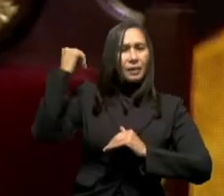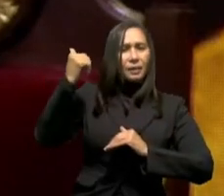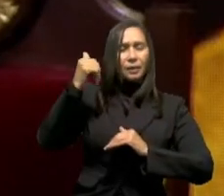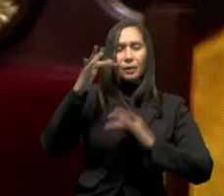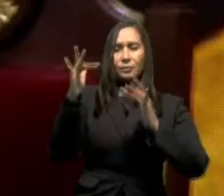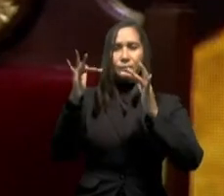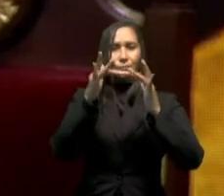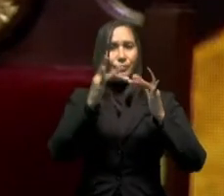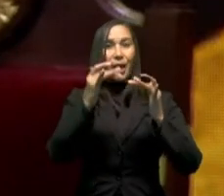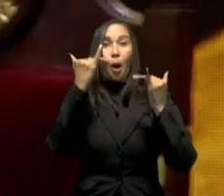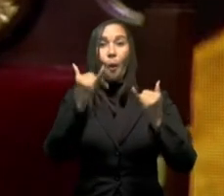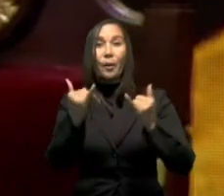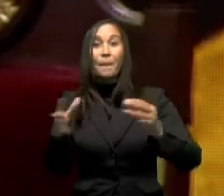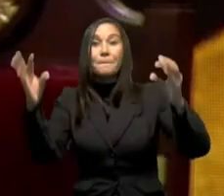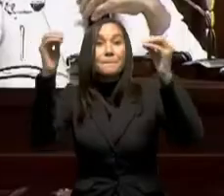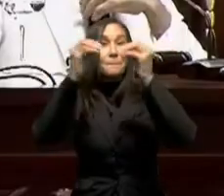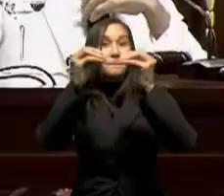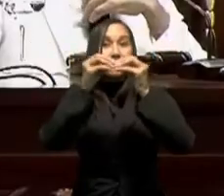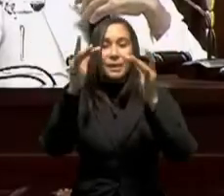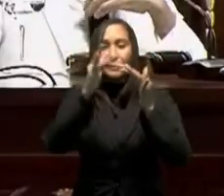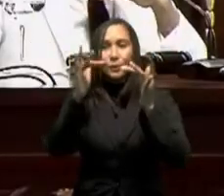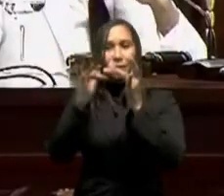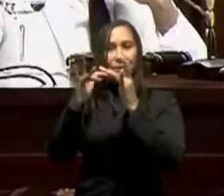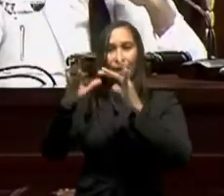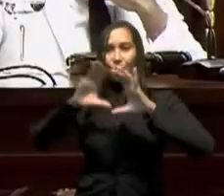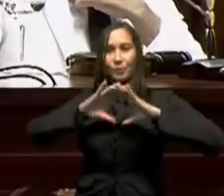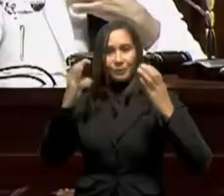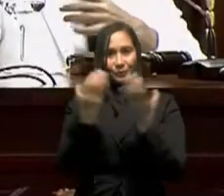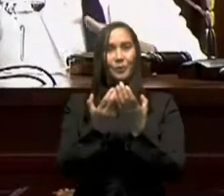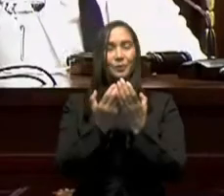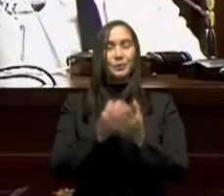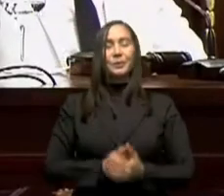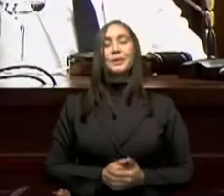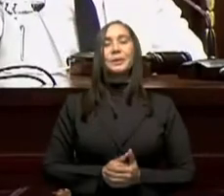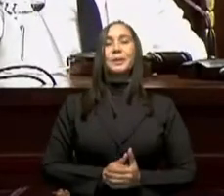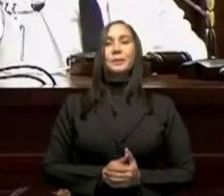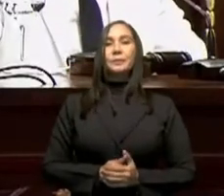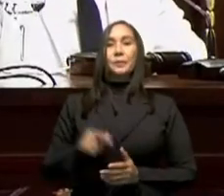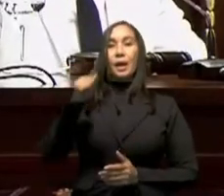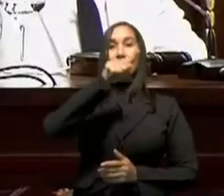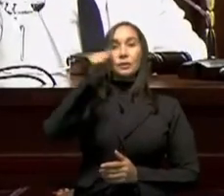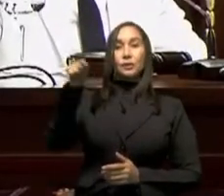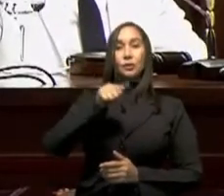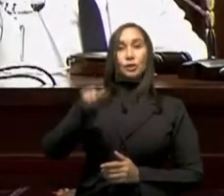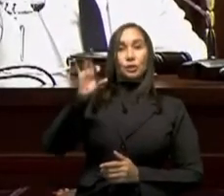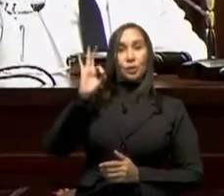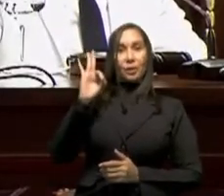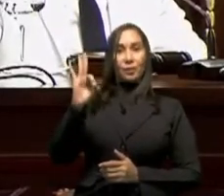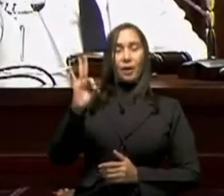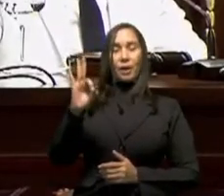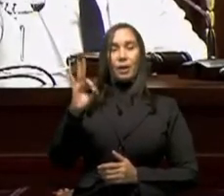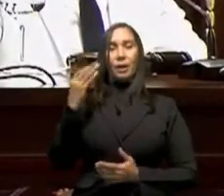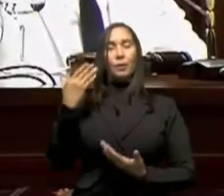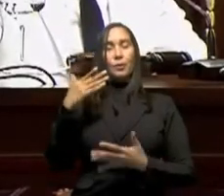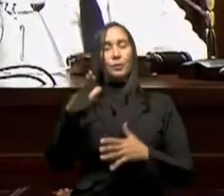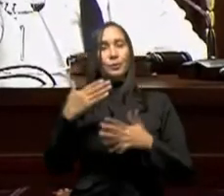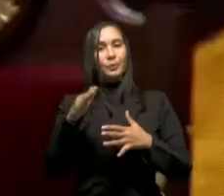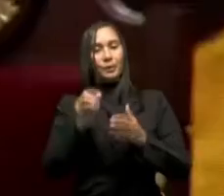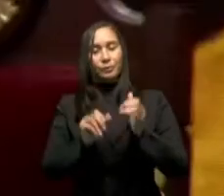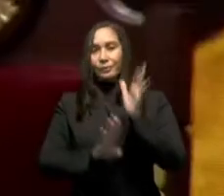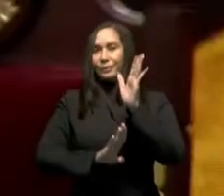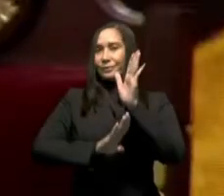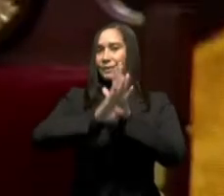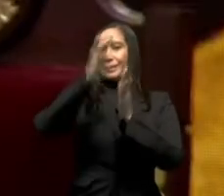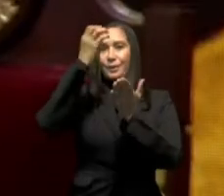conectados tanto dentro del país como con el resto del mundo. Nuestras zonas francas constituyen otro de los motores de